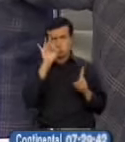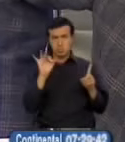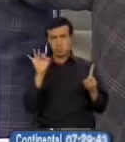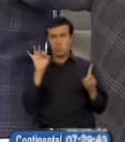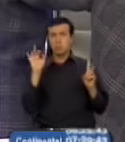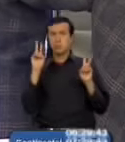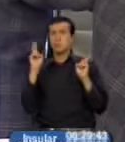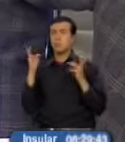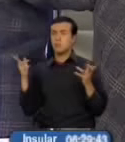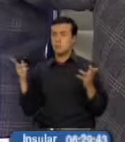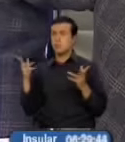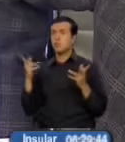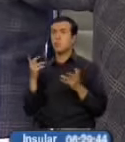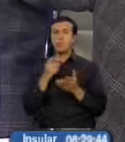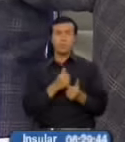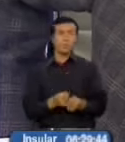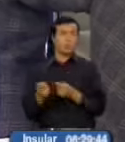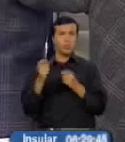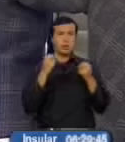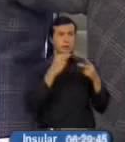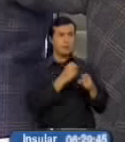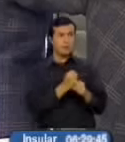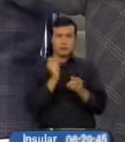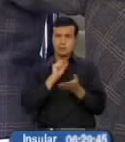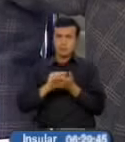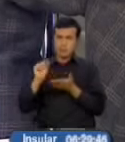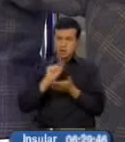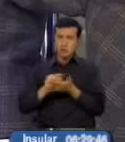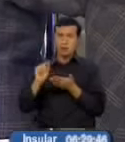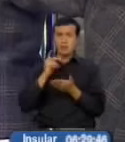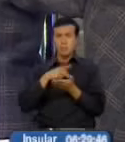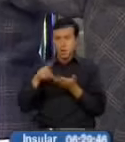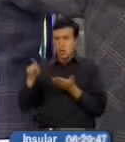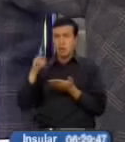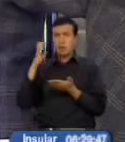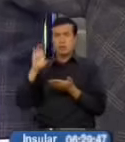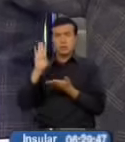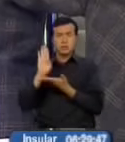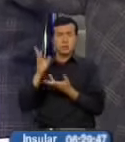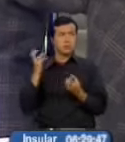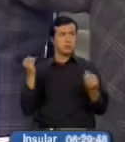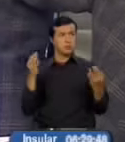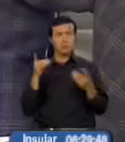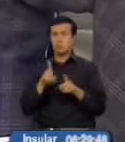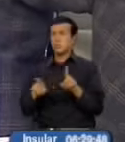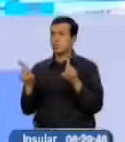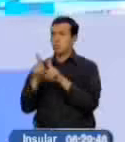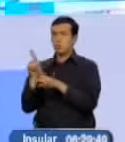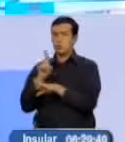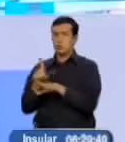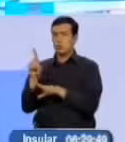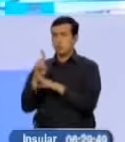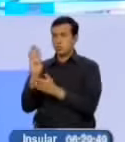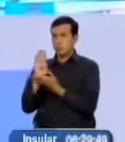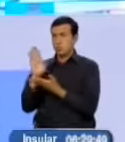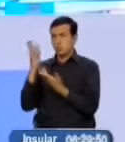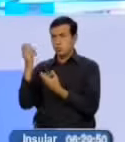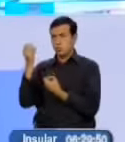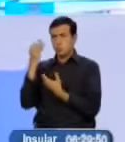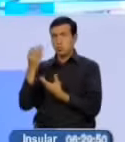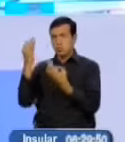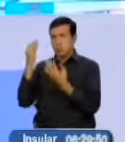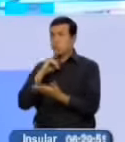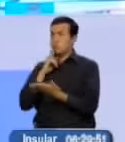en términos de desembolsos de la medicina pagada en favor del IES? De lo que nos han comentado los directivos del IES, porque esto es información